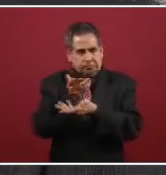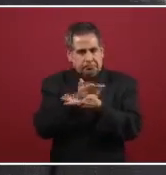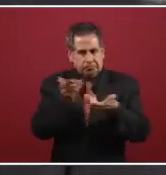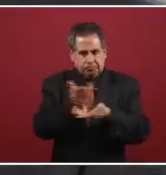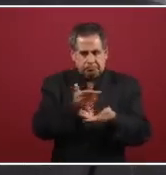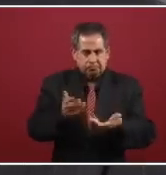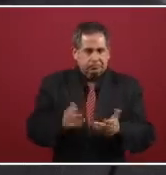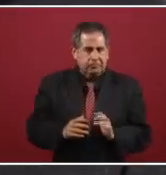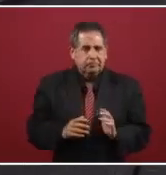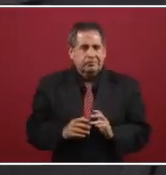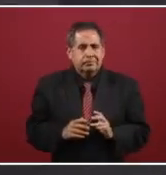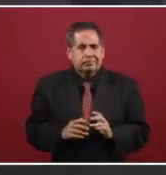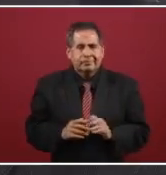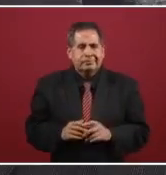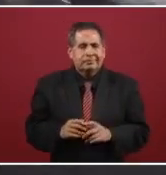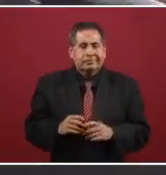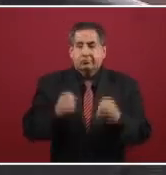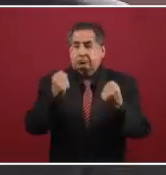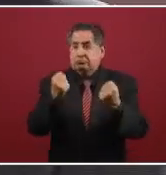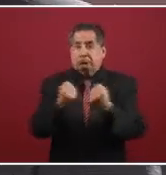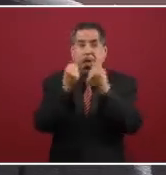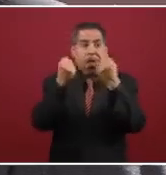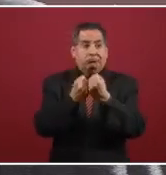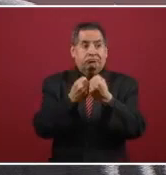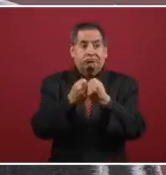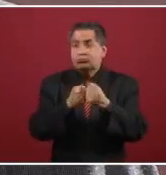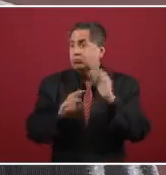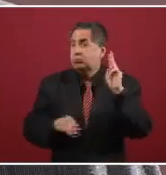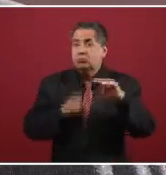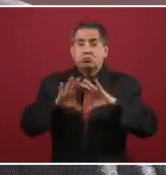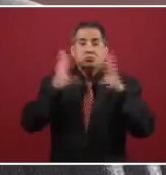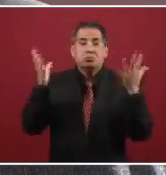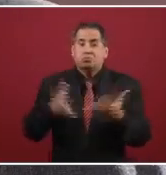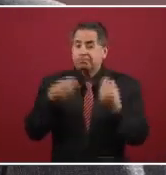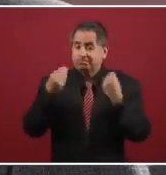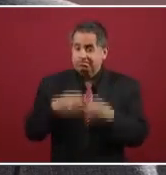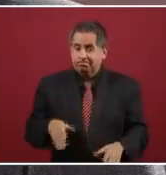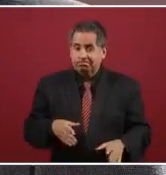No beneficia a nadie la guerra comercial.